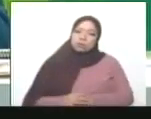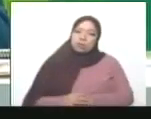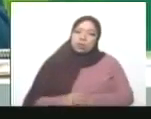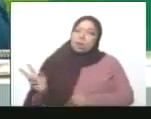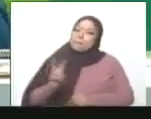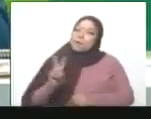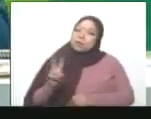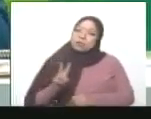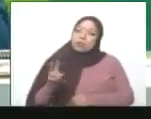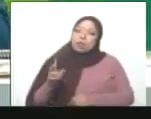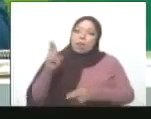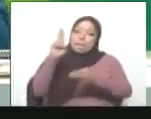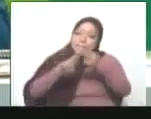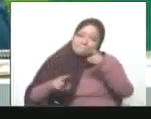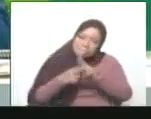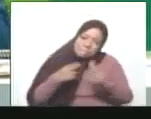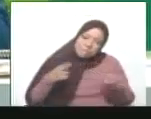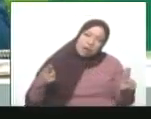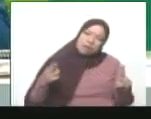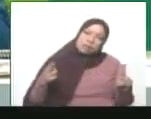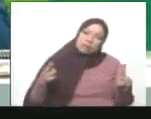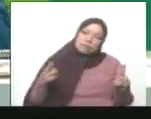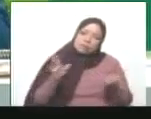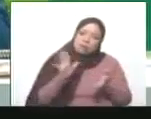Venezuela es un país de paz presidente